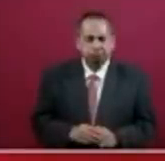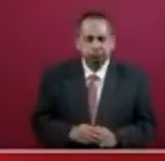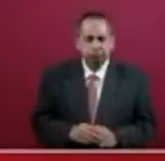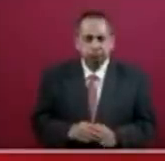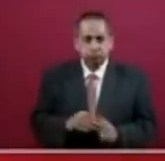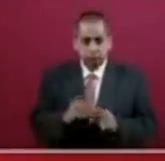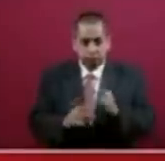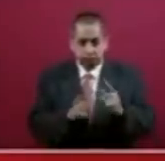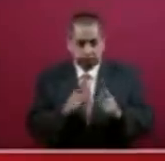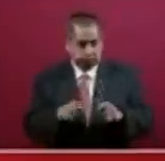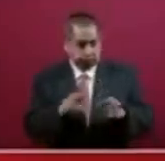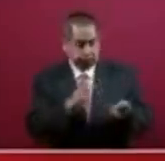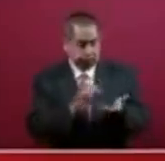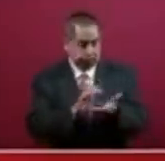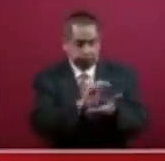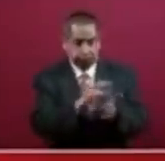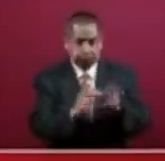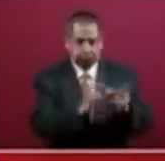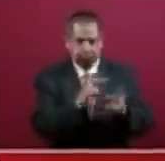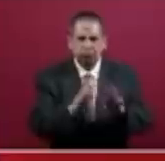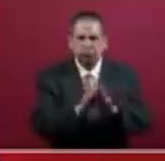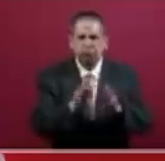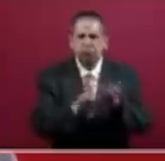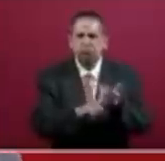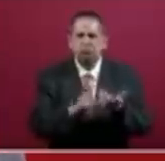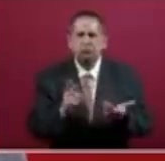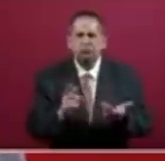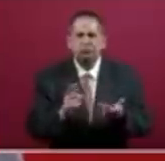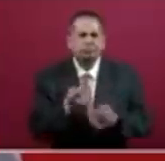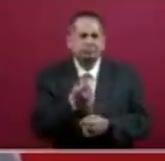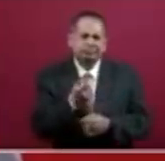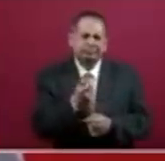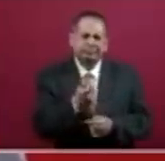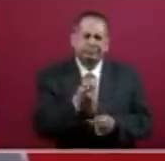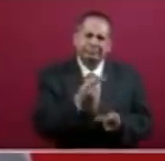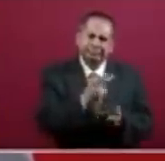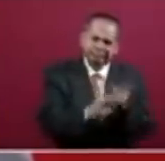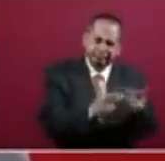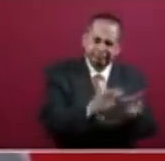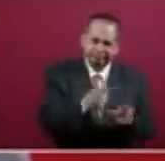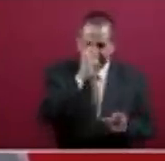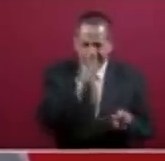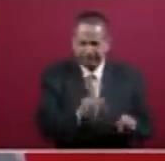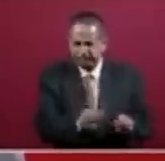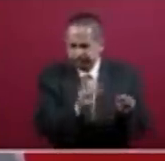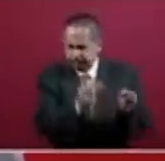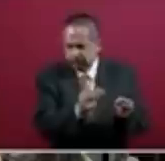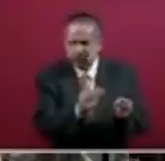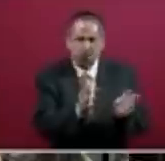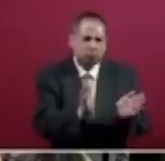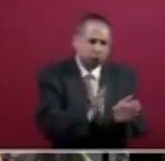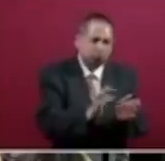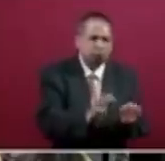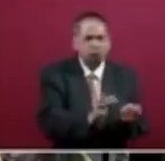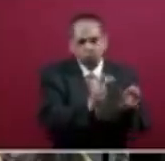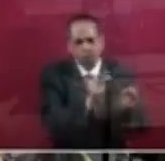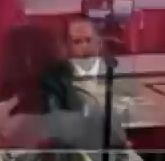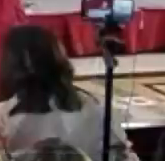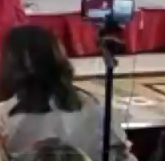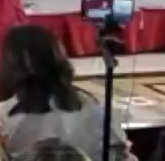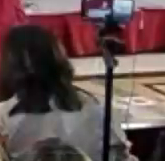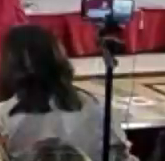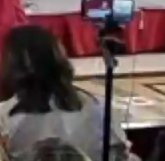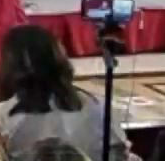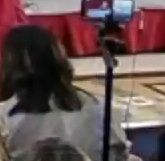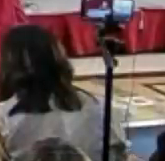operarse estos créditos pequeños? Pues son para pequeños negocios, para que compren